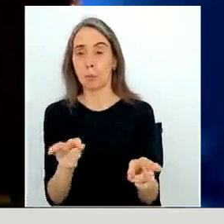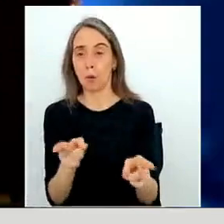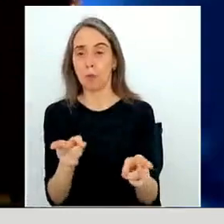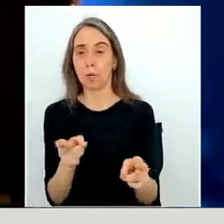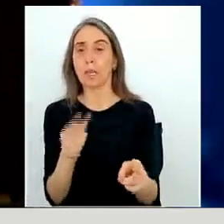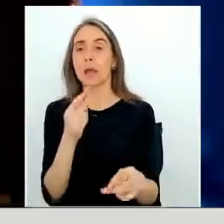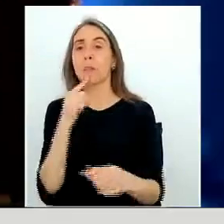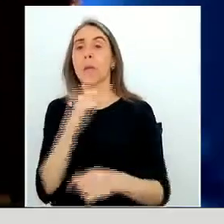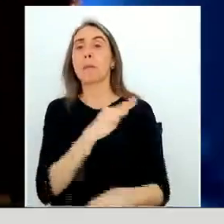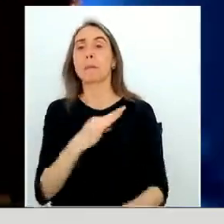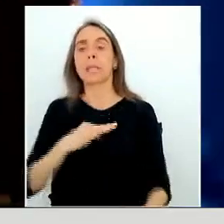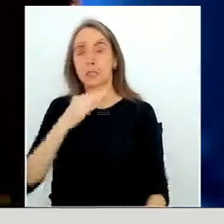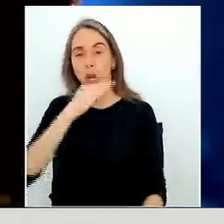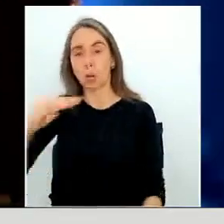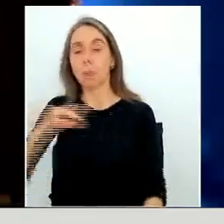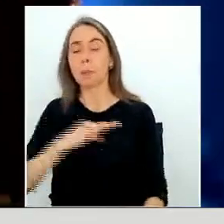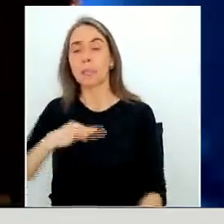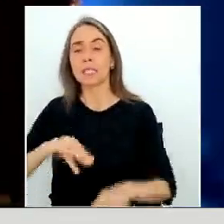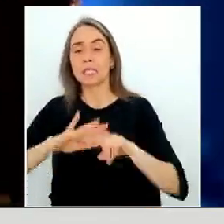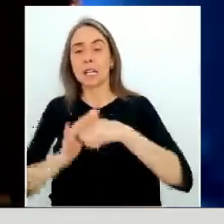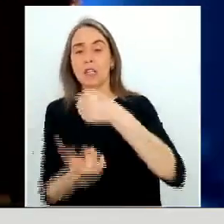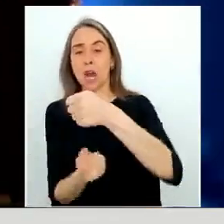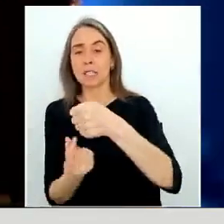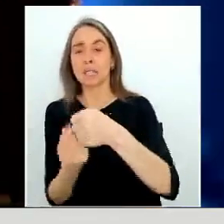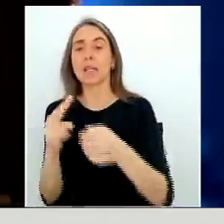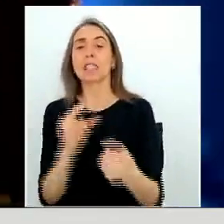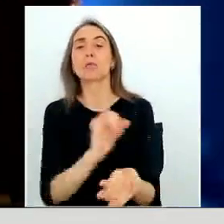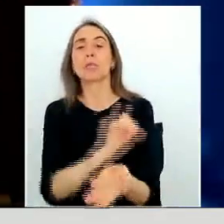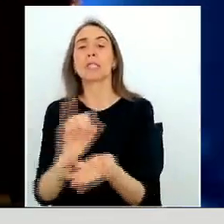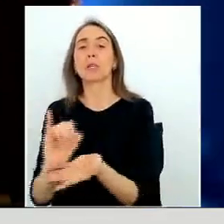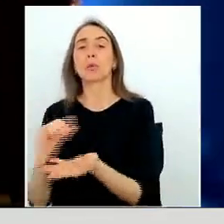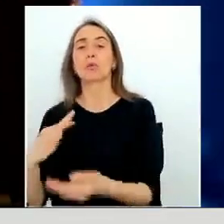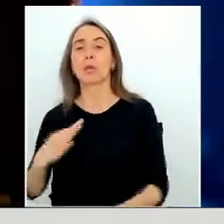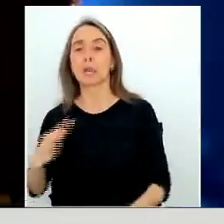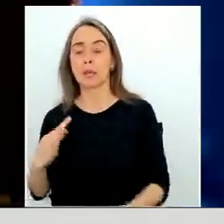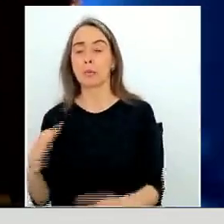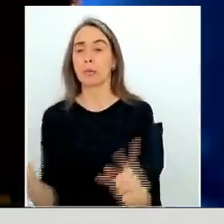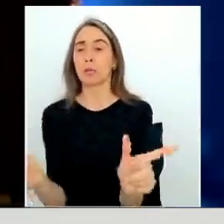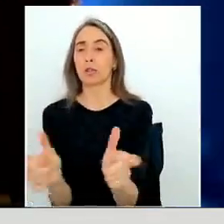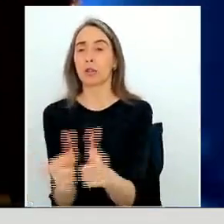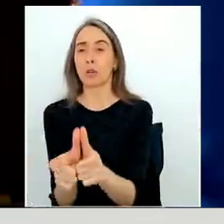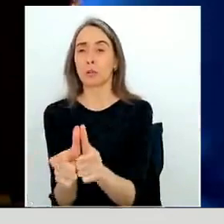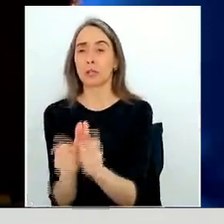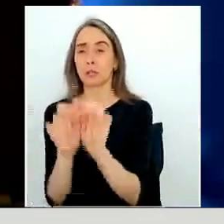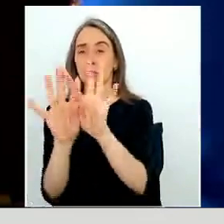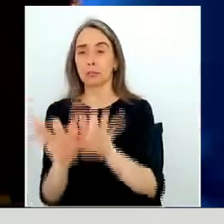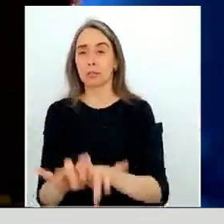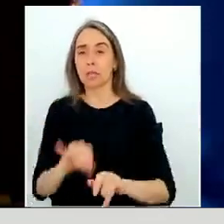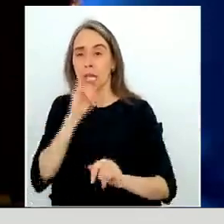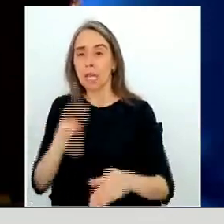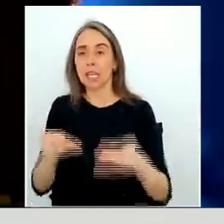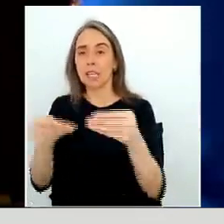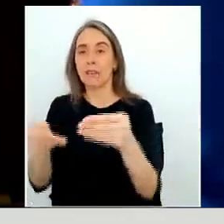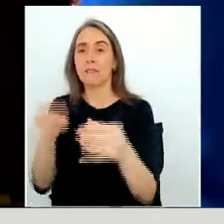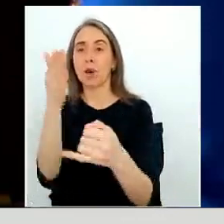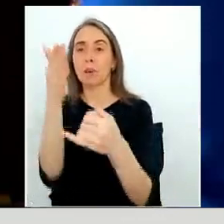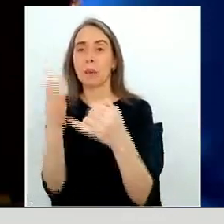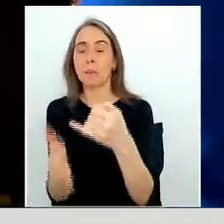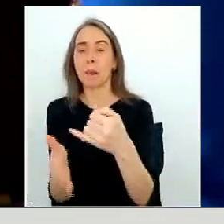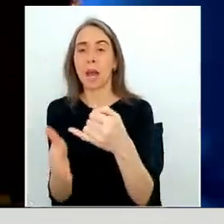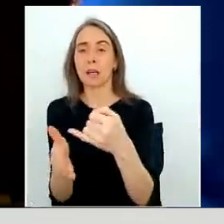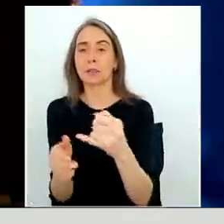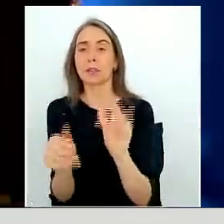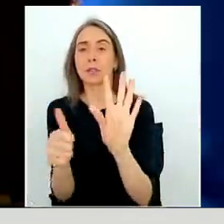y de Hacienda y sus organismos dependientes la comisión emitirá su informe en un plazo de